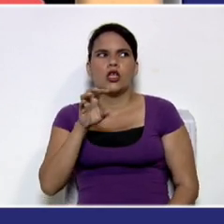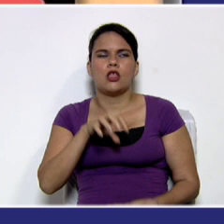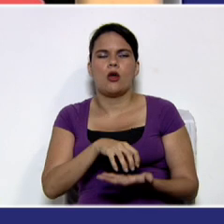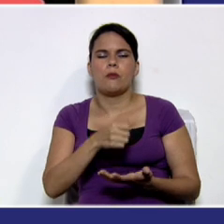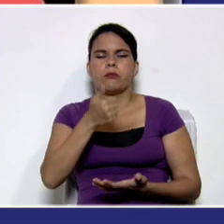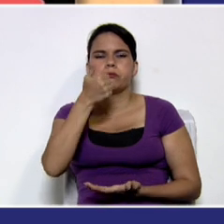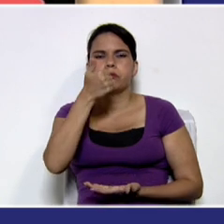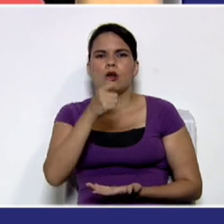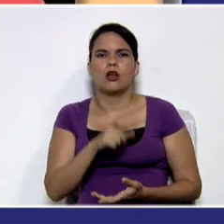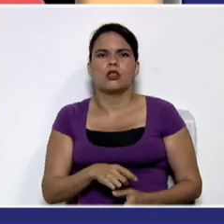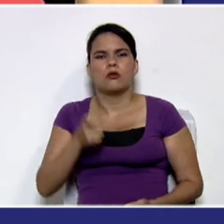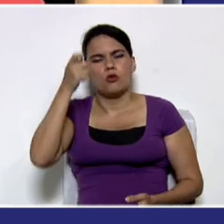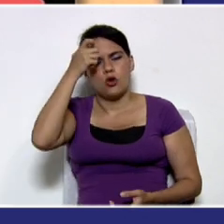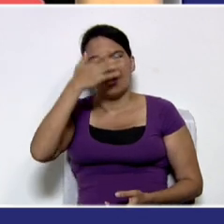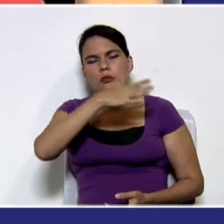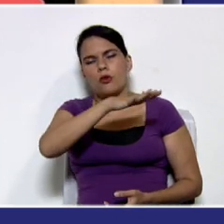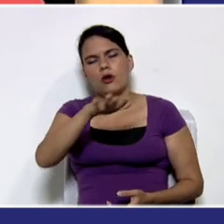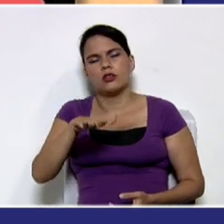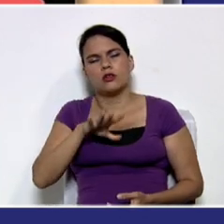aproximadamente de